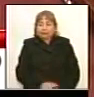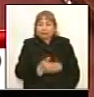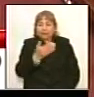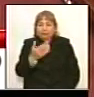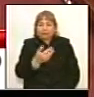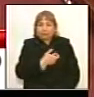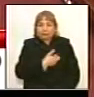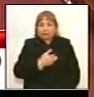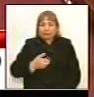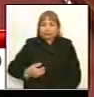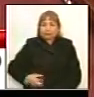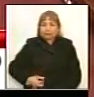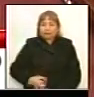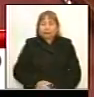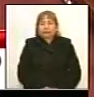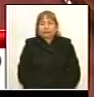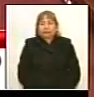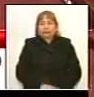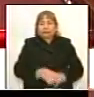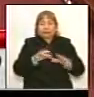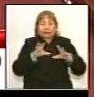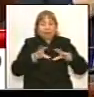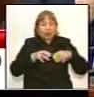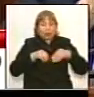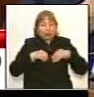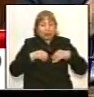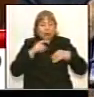Presidente, aprobar